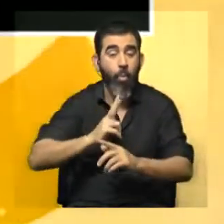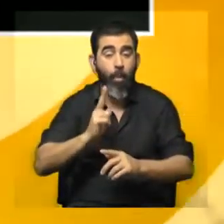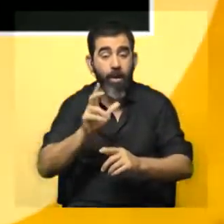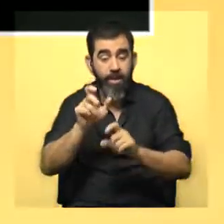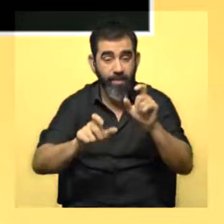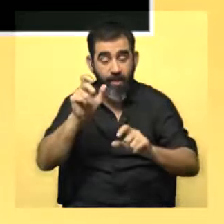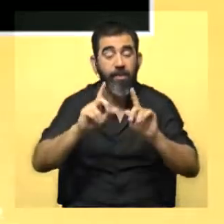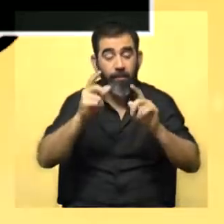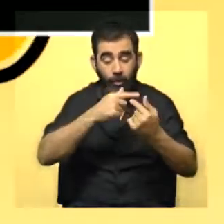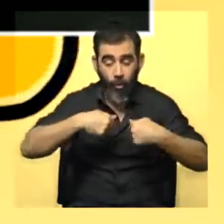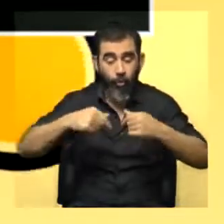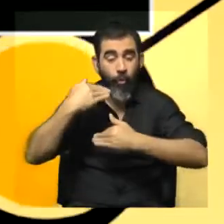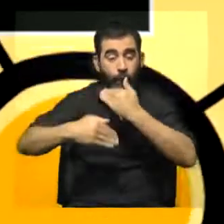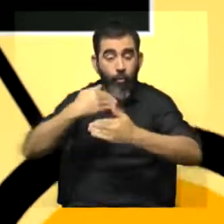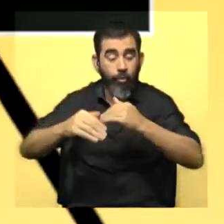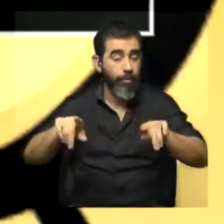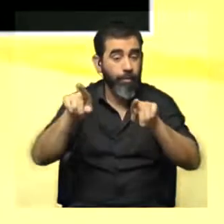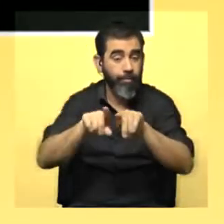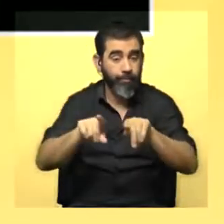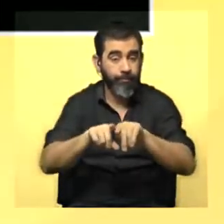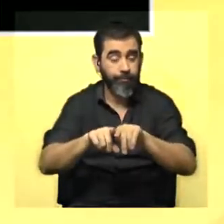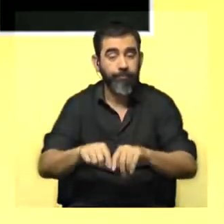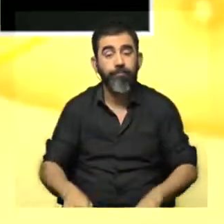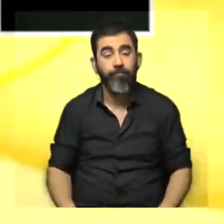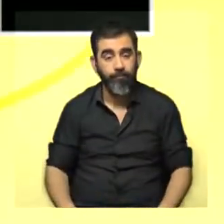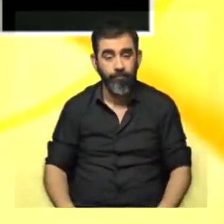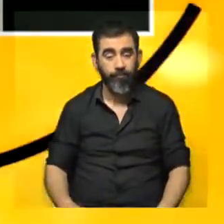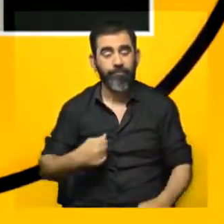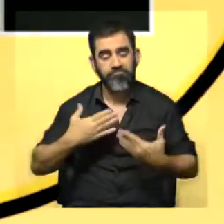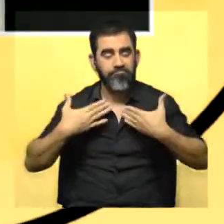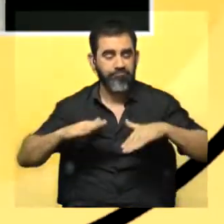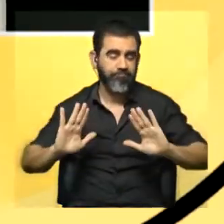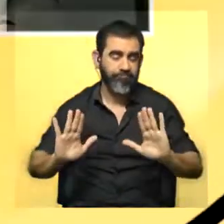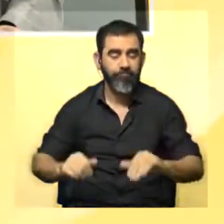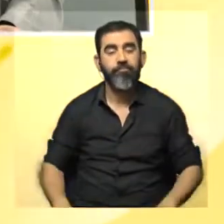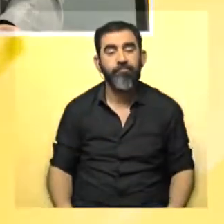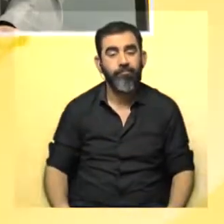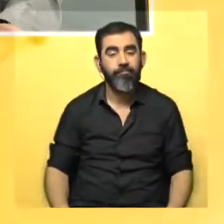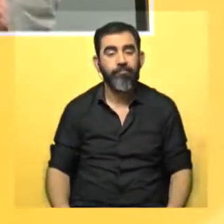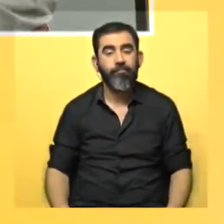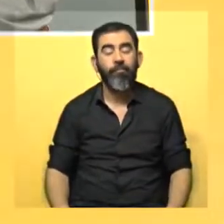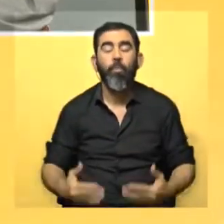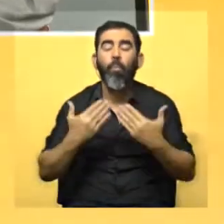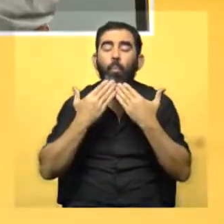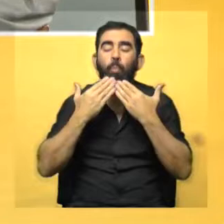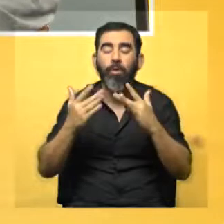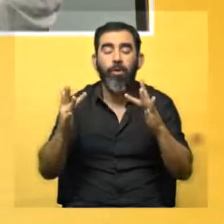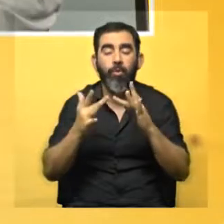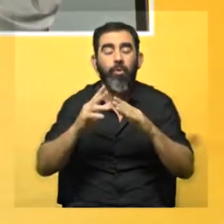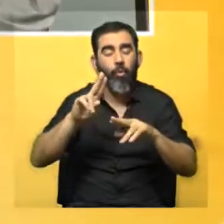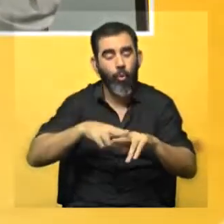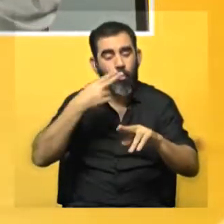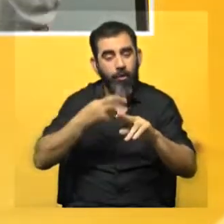estamos nosotros que estamos coevolucionando con ellos. Así que en ese sentido yo estaría bastante tranquilo. Gianfranco Grompone, muchas gracias una vez más